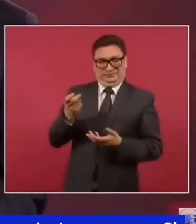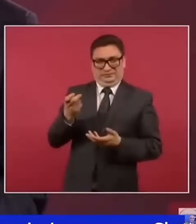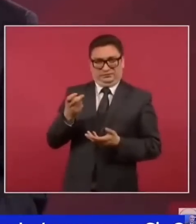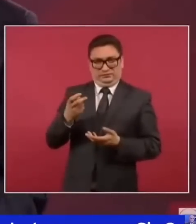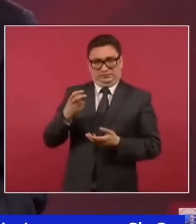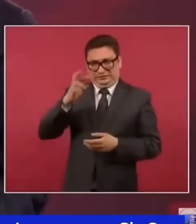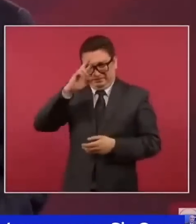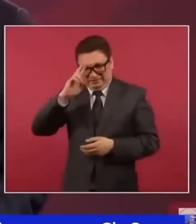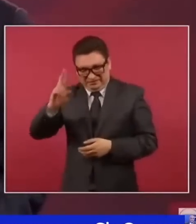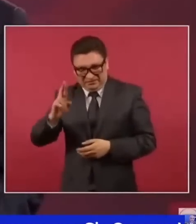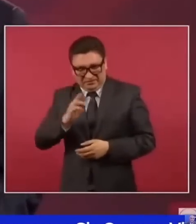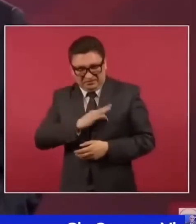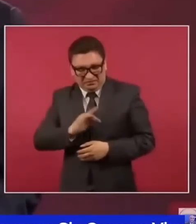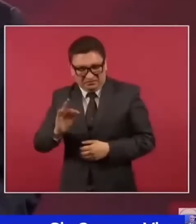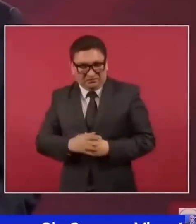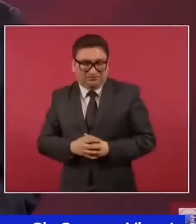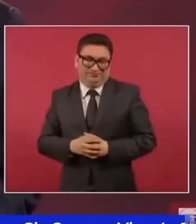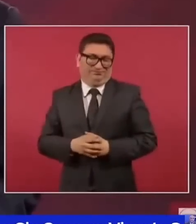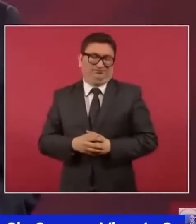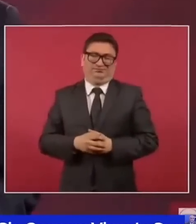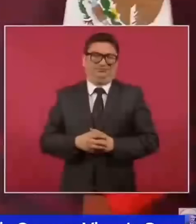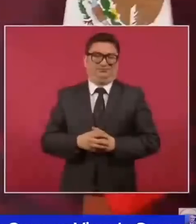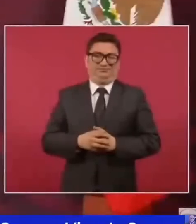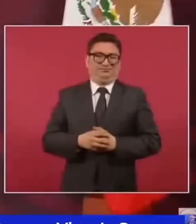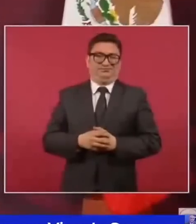tener por el